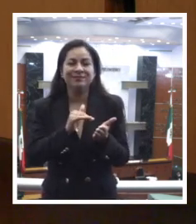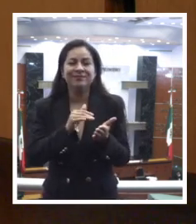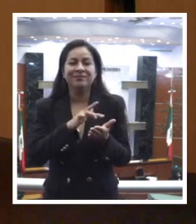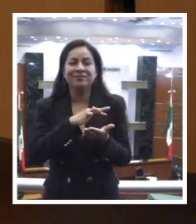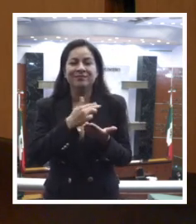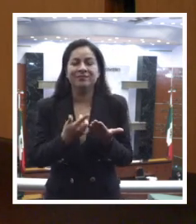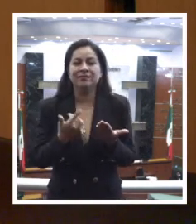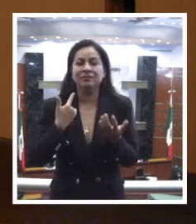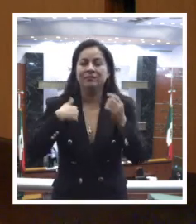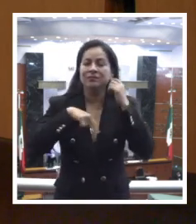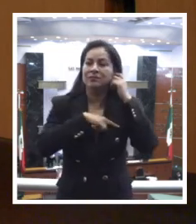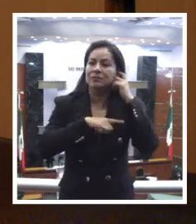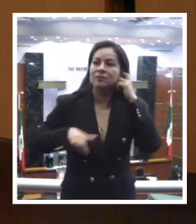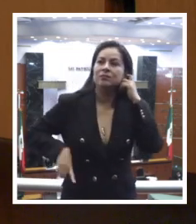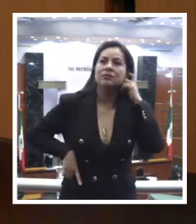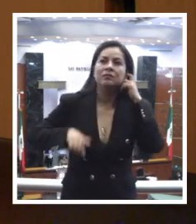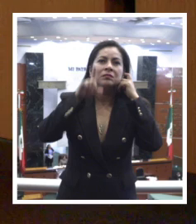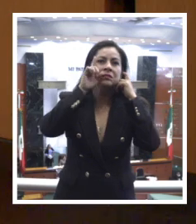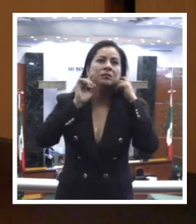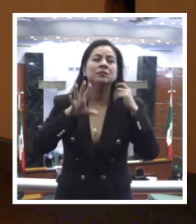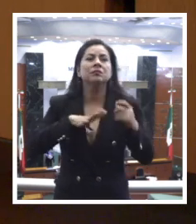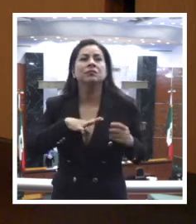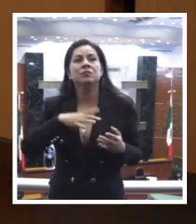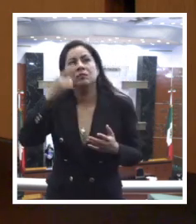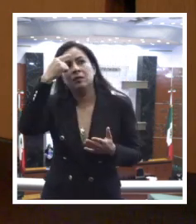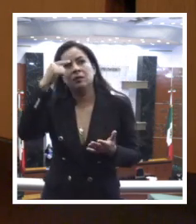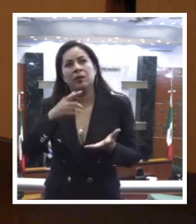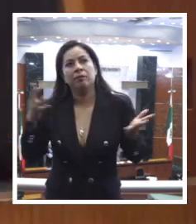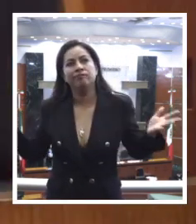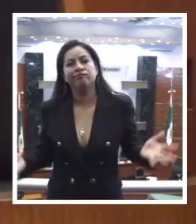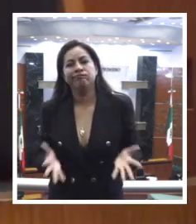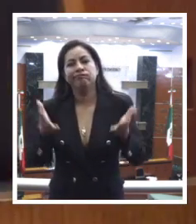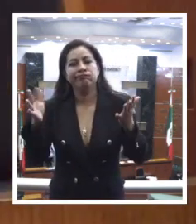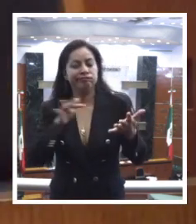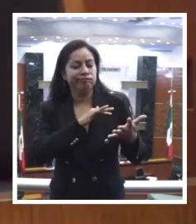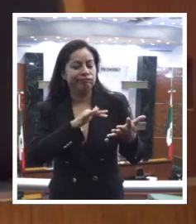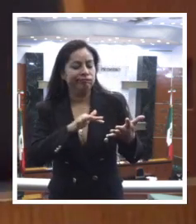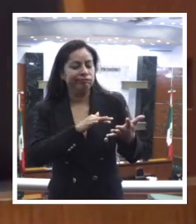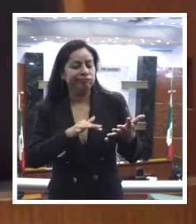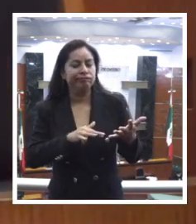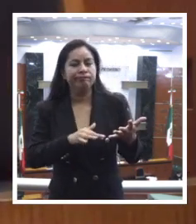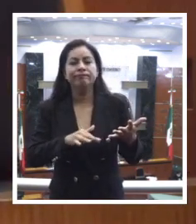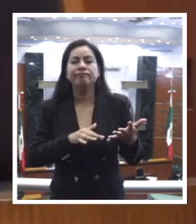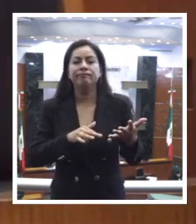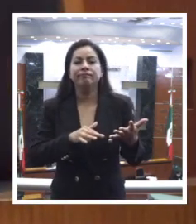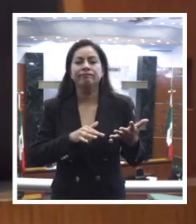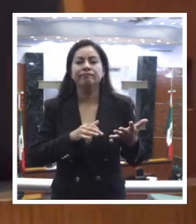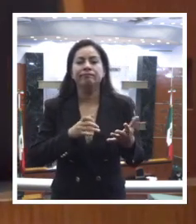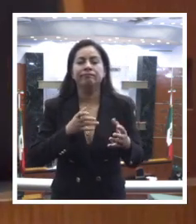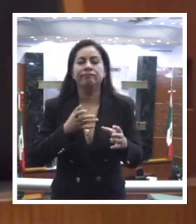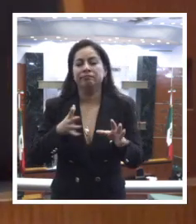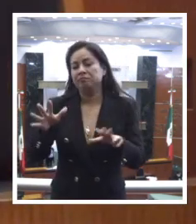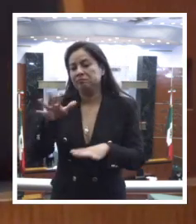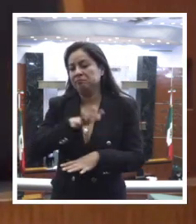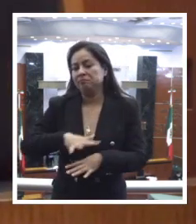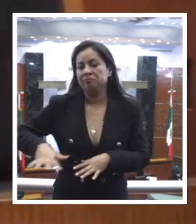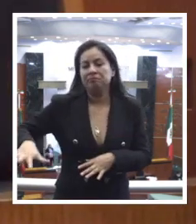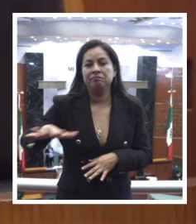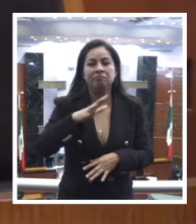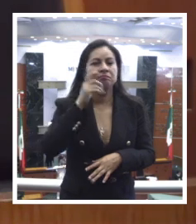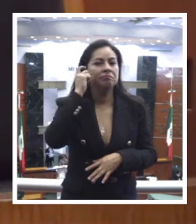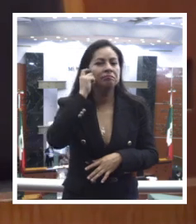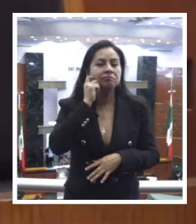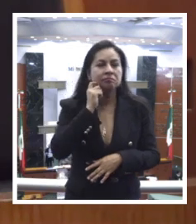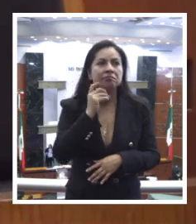que tiene nuestra gobernadora para promover la lectura en el sector educativo y en la población del estado de Guerrero,